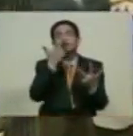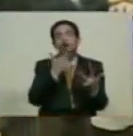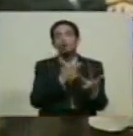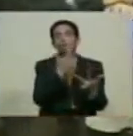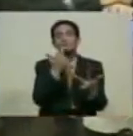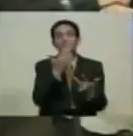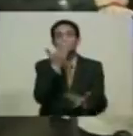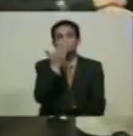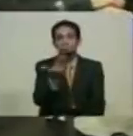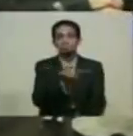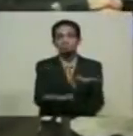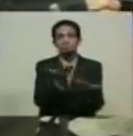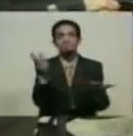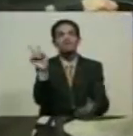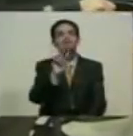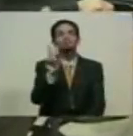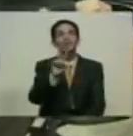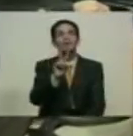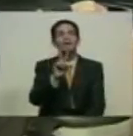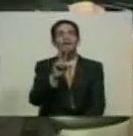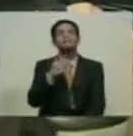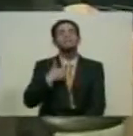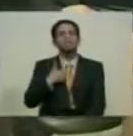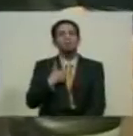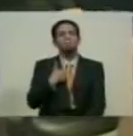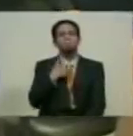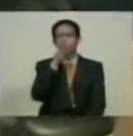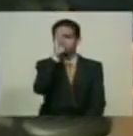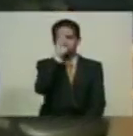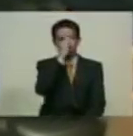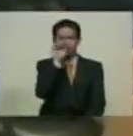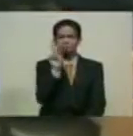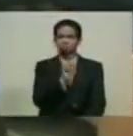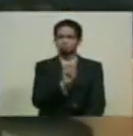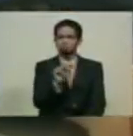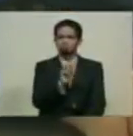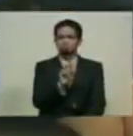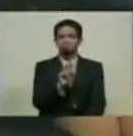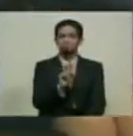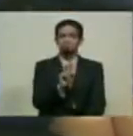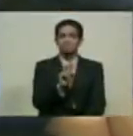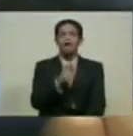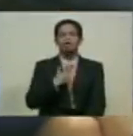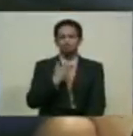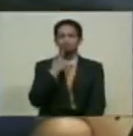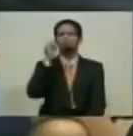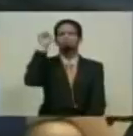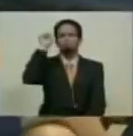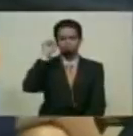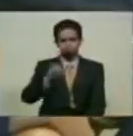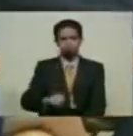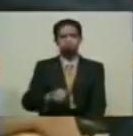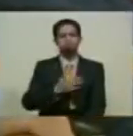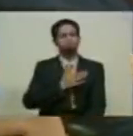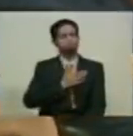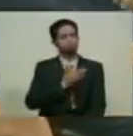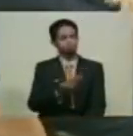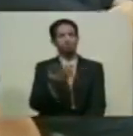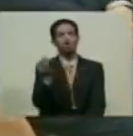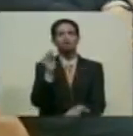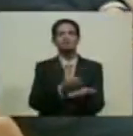Venezuela. No dudé en decirle al presidente que podía contar conmigo una vez